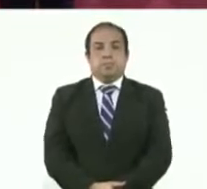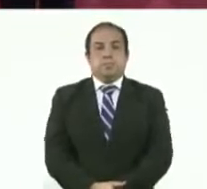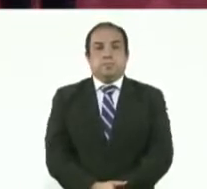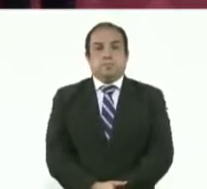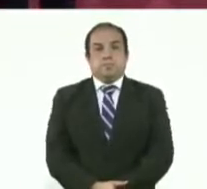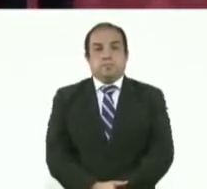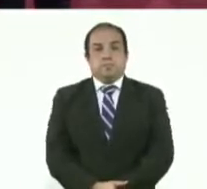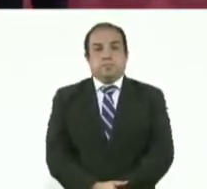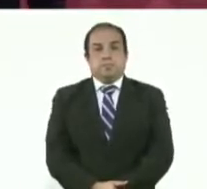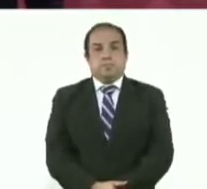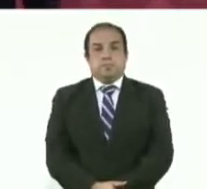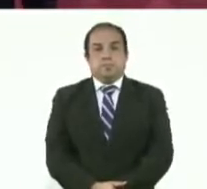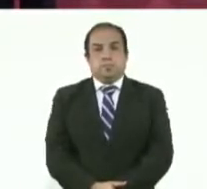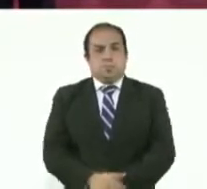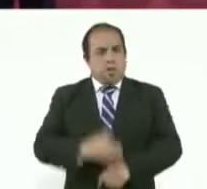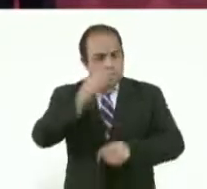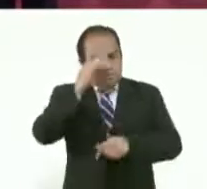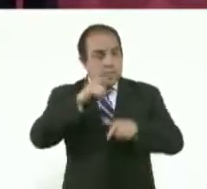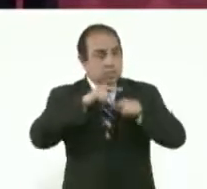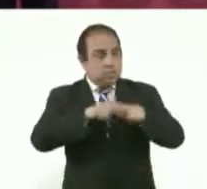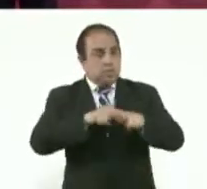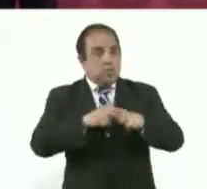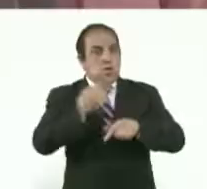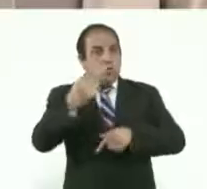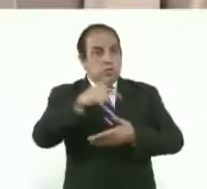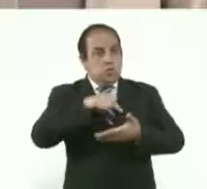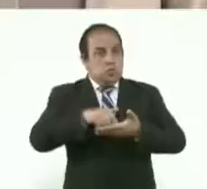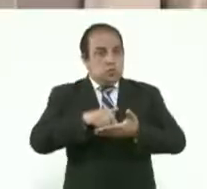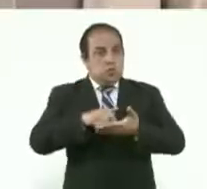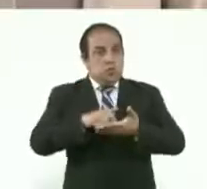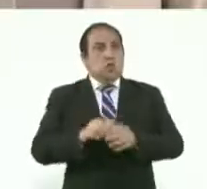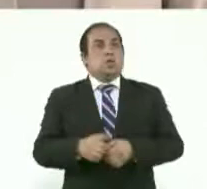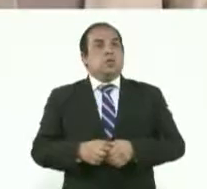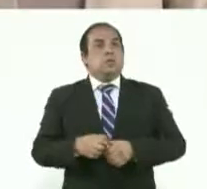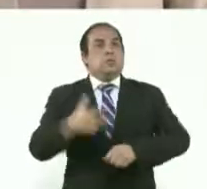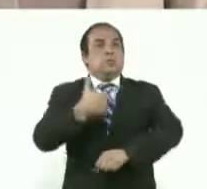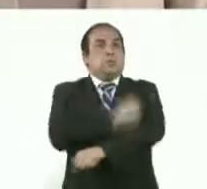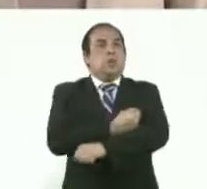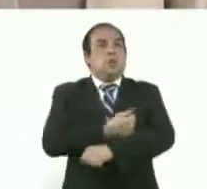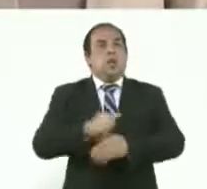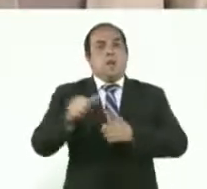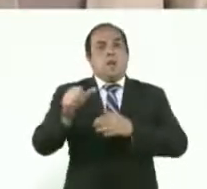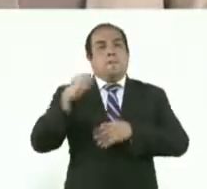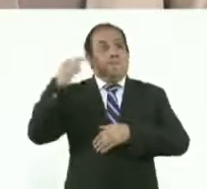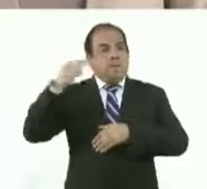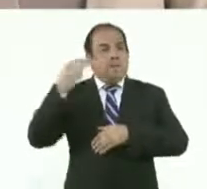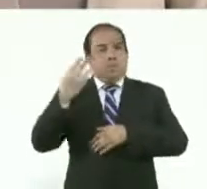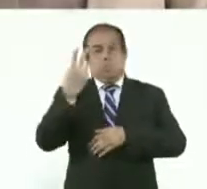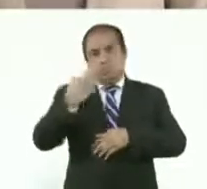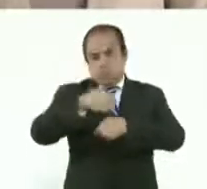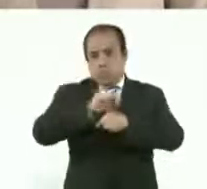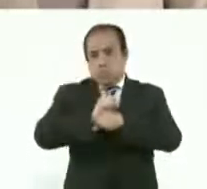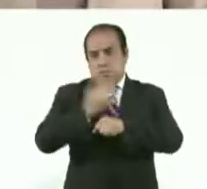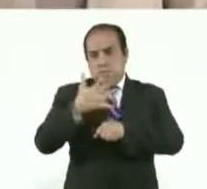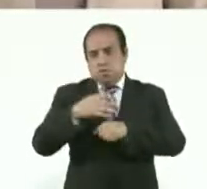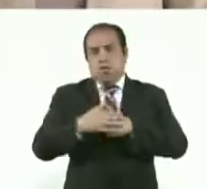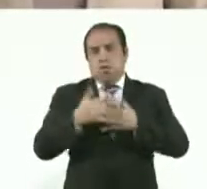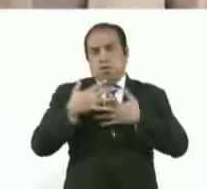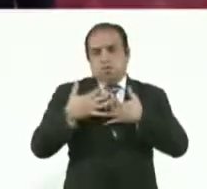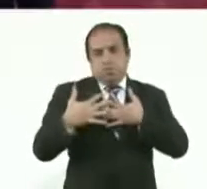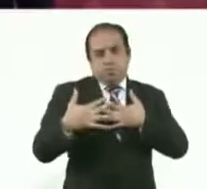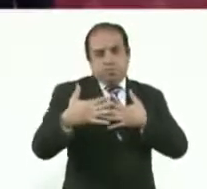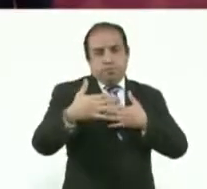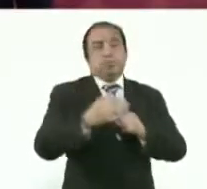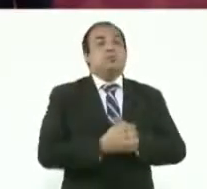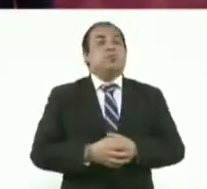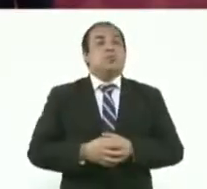Claro, por ahora tenemos planteado continuar con estas dos macrosedes por lo menos todo el mes de marzo, es decir, 3 semanas más, incluido los días en los que